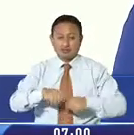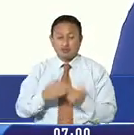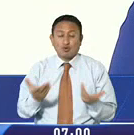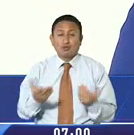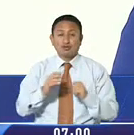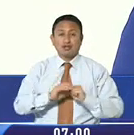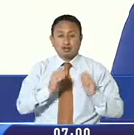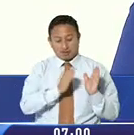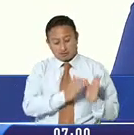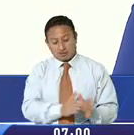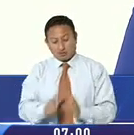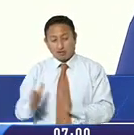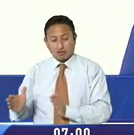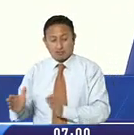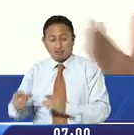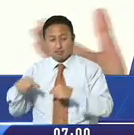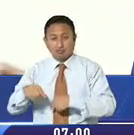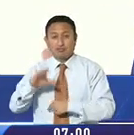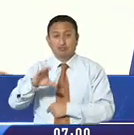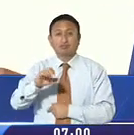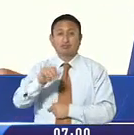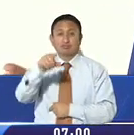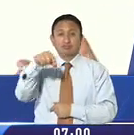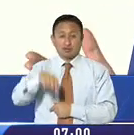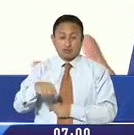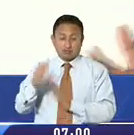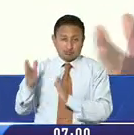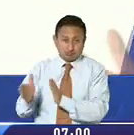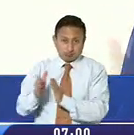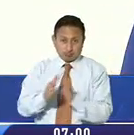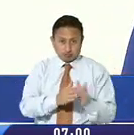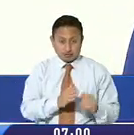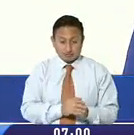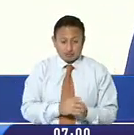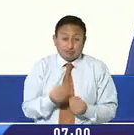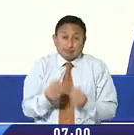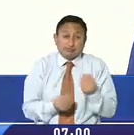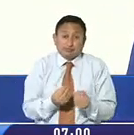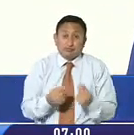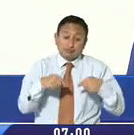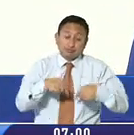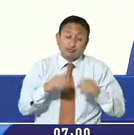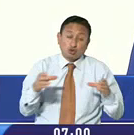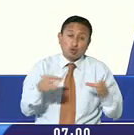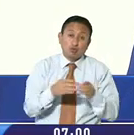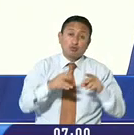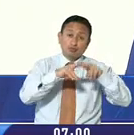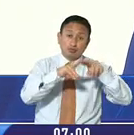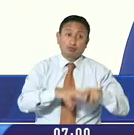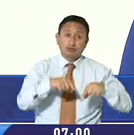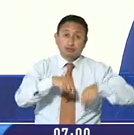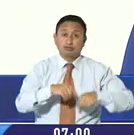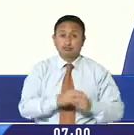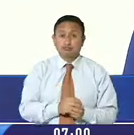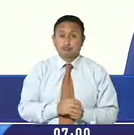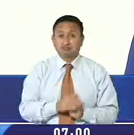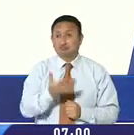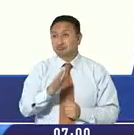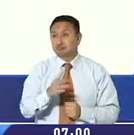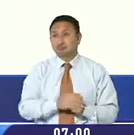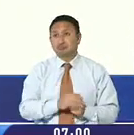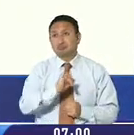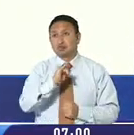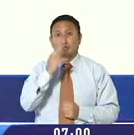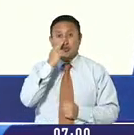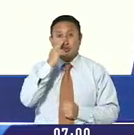en que ingresa desde el CAL hacia la Comisión de Fiscalización, con lo cual llegaría a la Comisión de Fiscalización para ser sustanciado probablemente en el mes de junio o